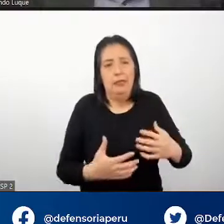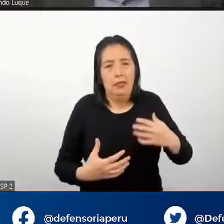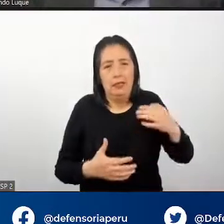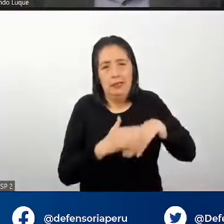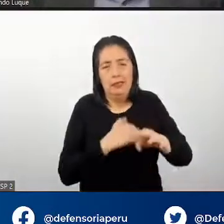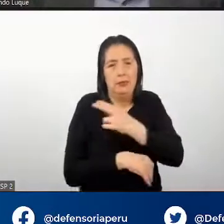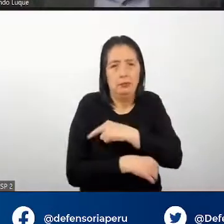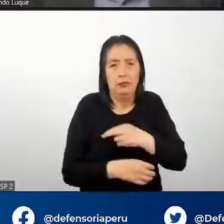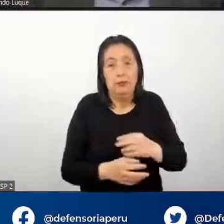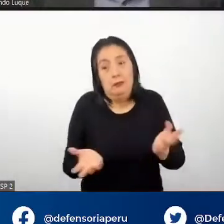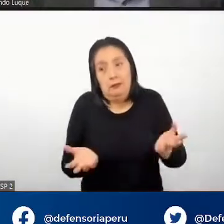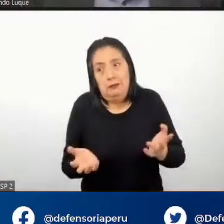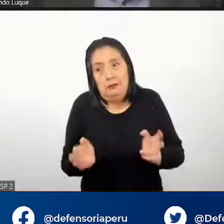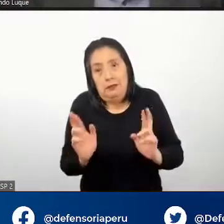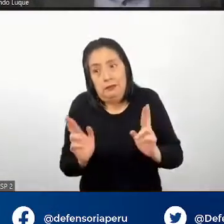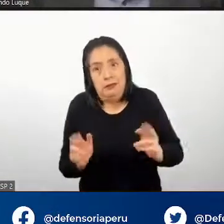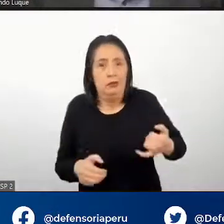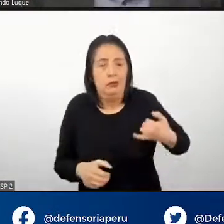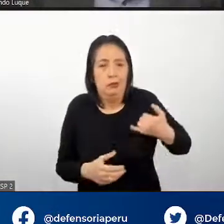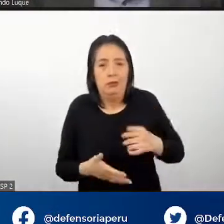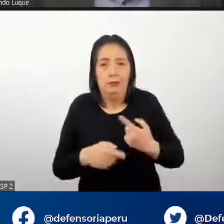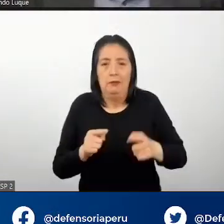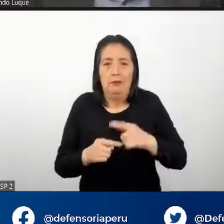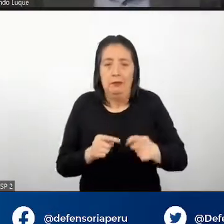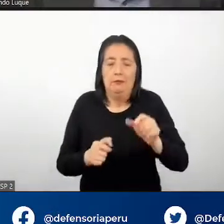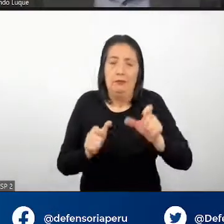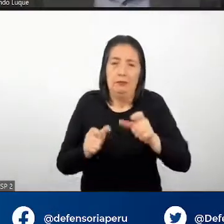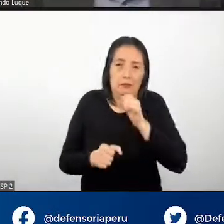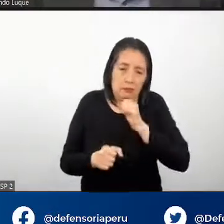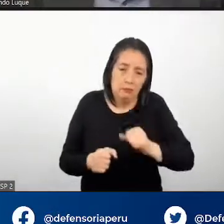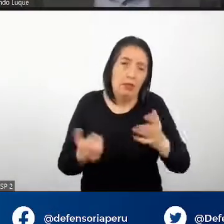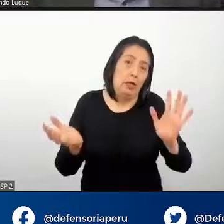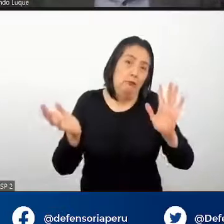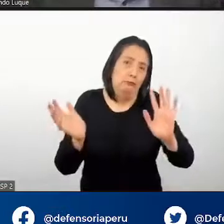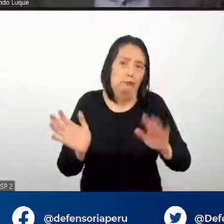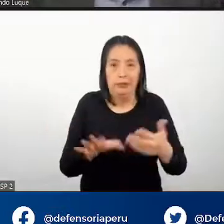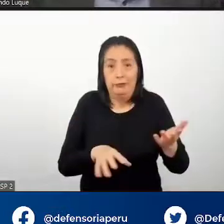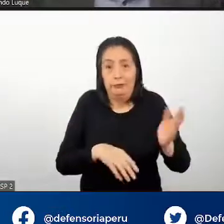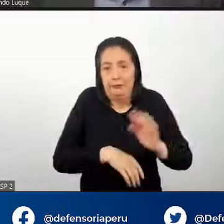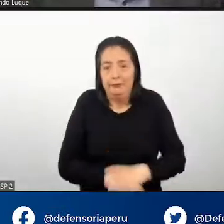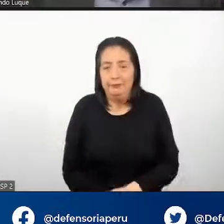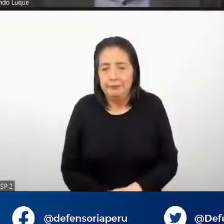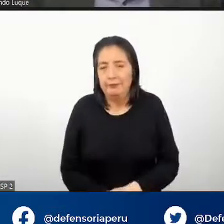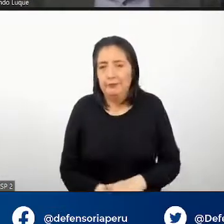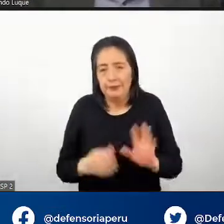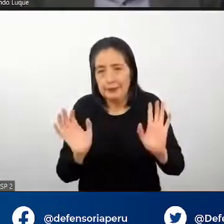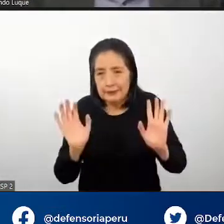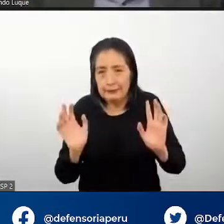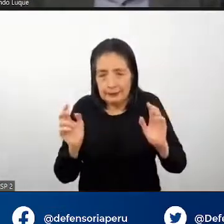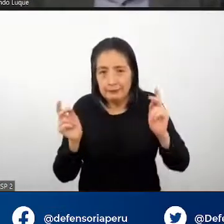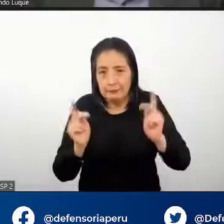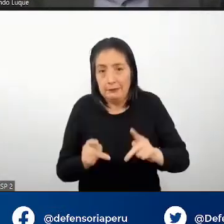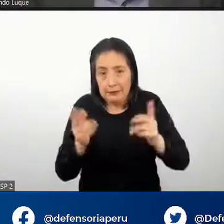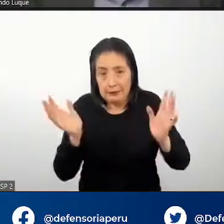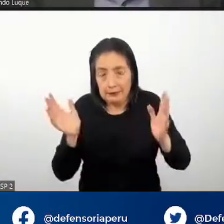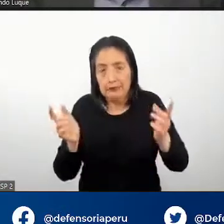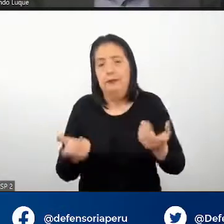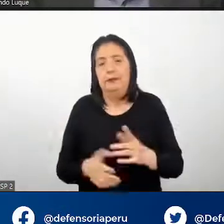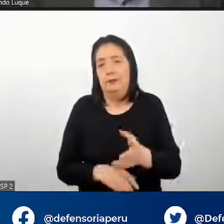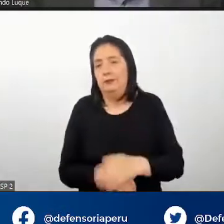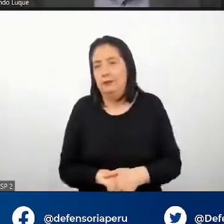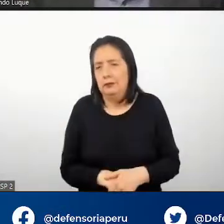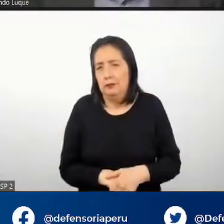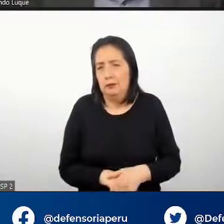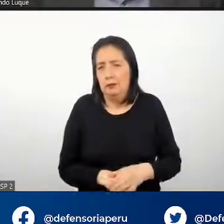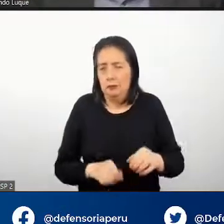son felizmente jóvenes, porque si fueran mayores ya estarían todos muertos, ¿no es cierto? A los que les pasan esos accidentes. Como